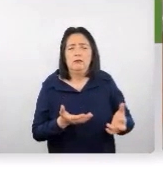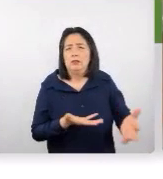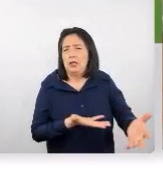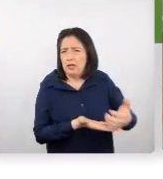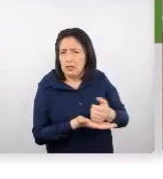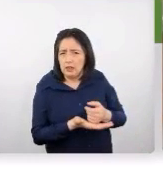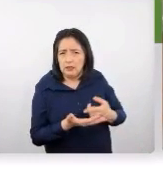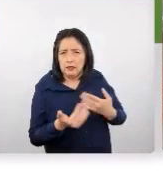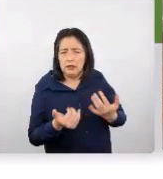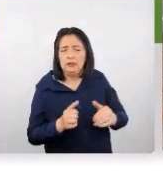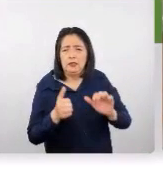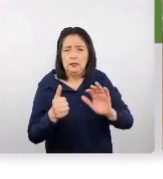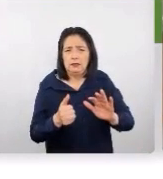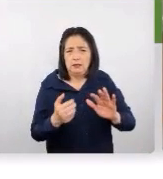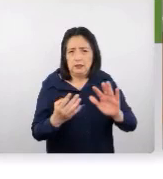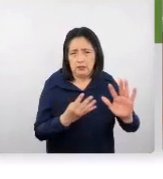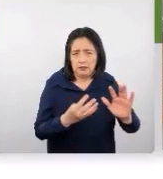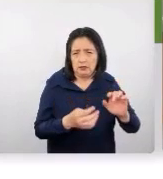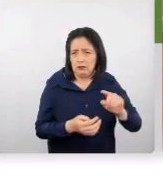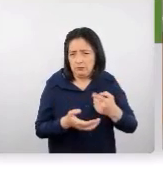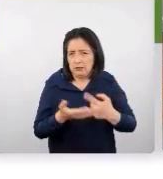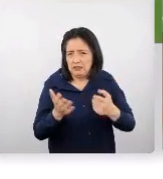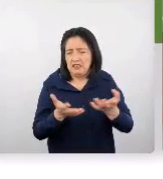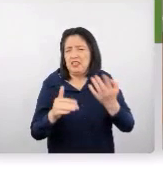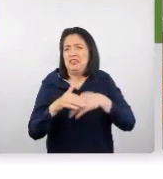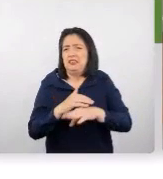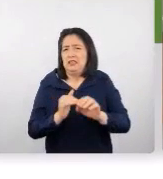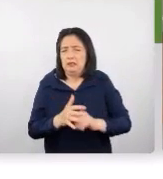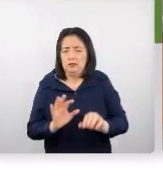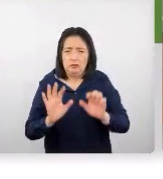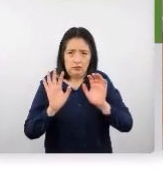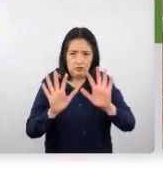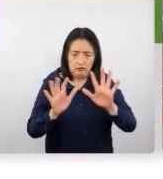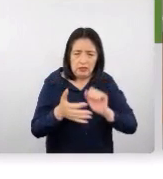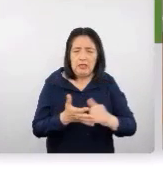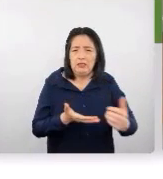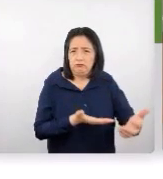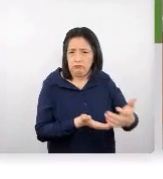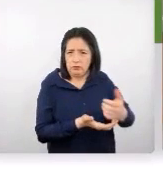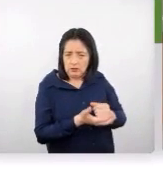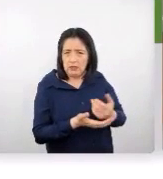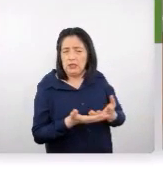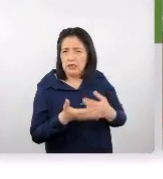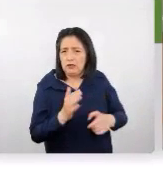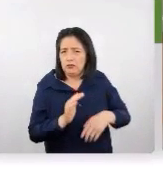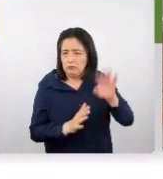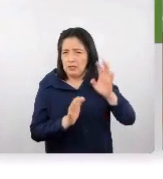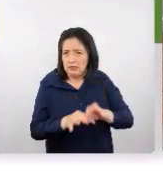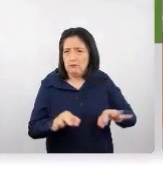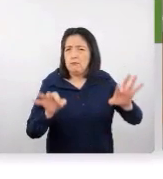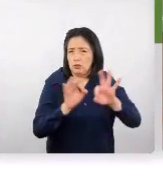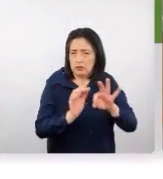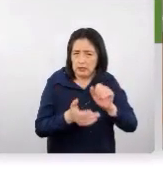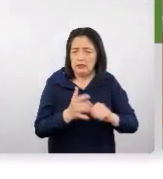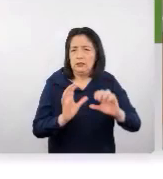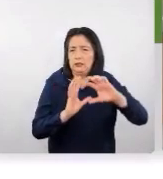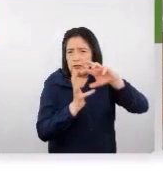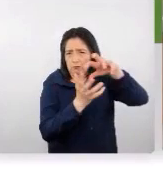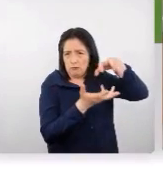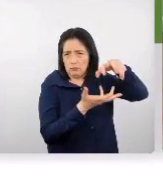de 69 mil, poniéndola dentro de las 10 rentas per cápita más importantes del